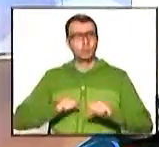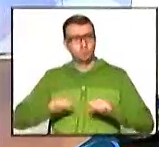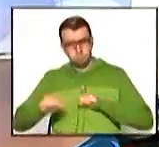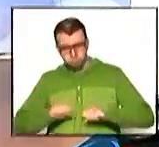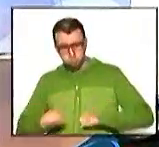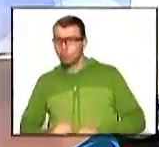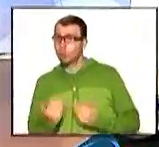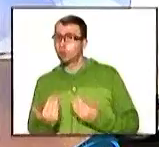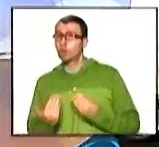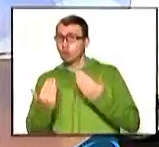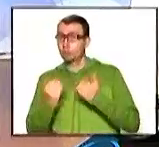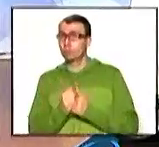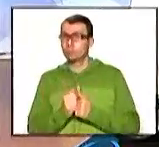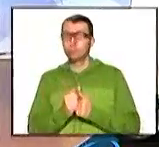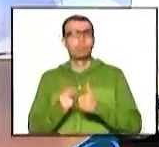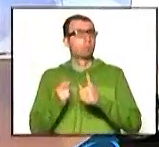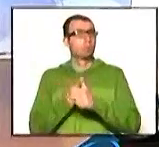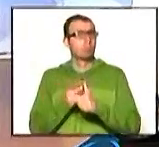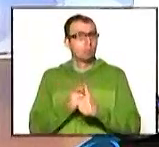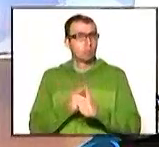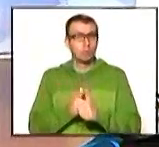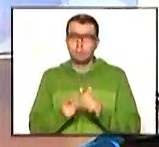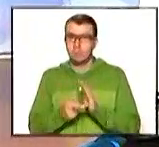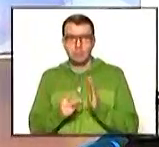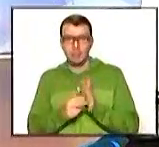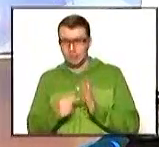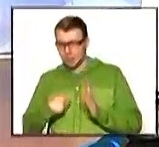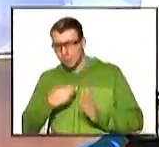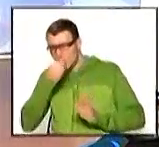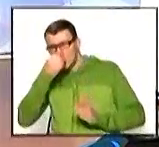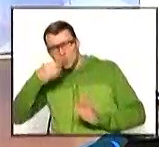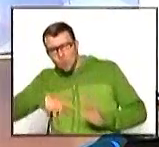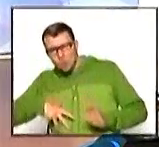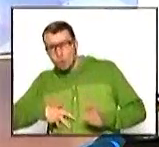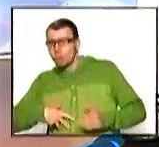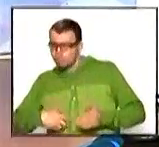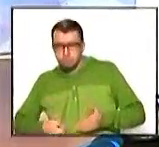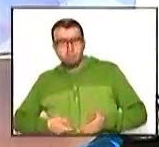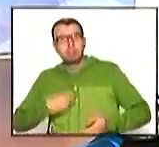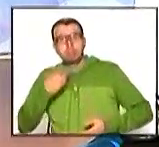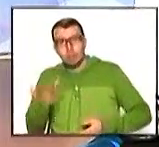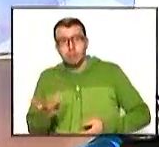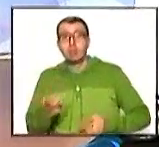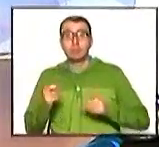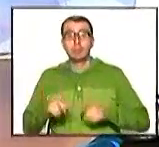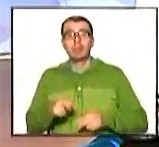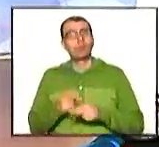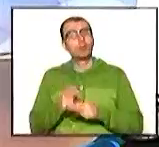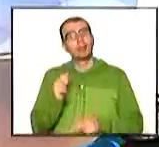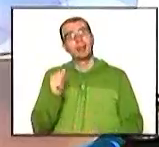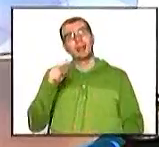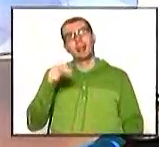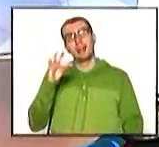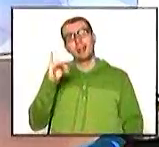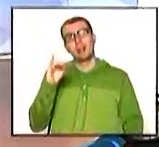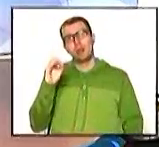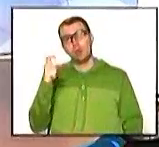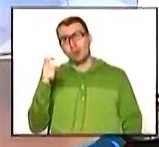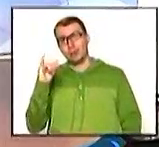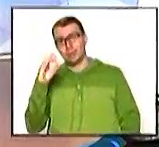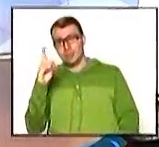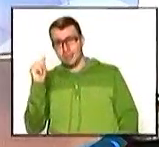adecuadamente. Uno, mover esas secreciones. Y dos, un antioxidante. Nosotros estamos expuestos